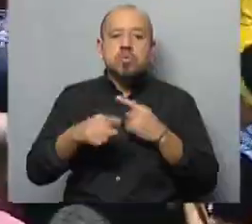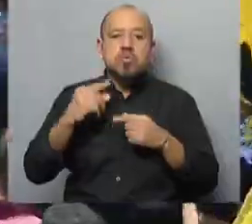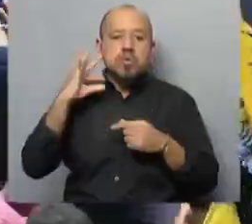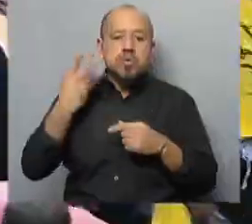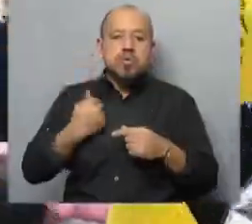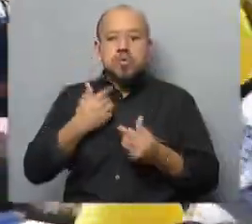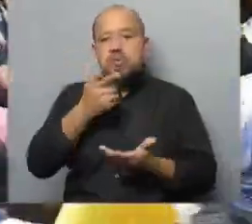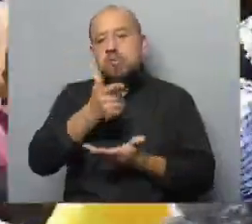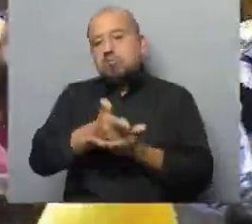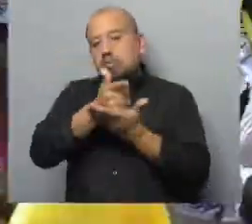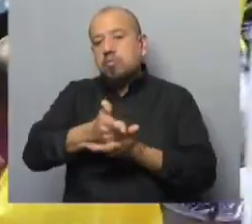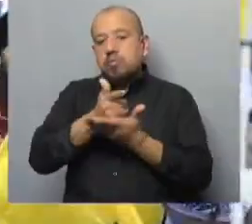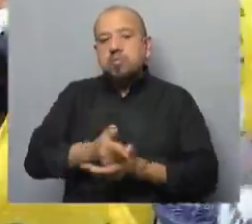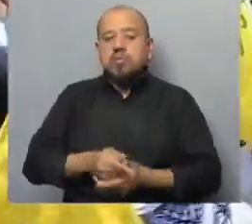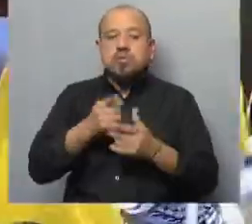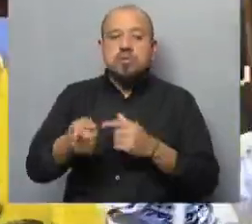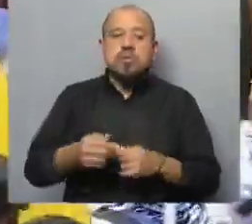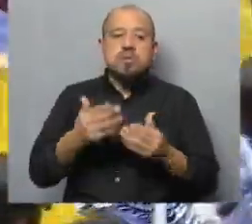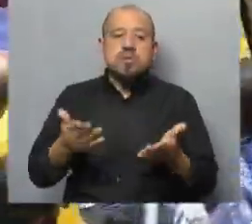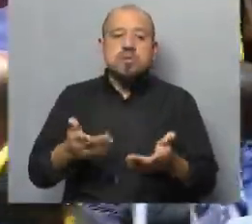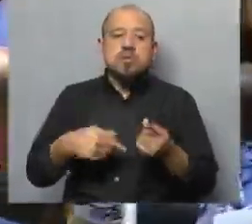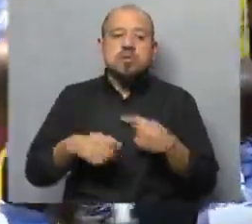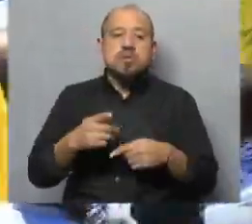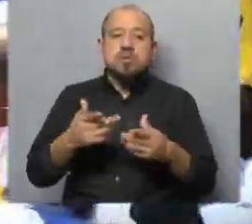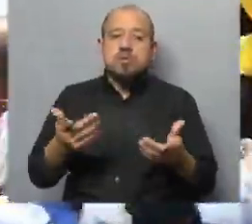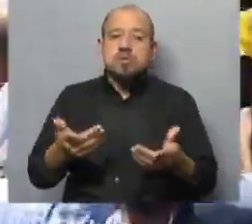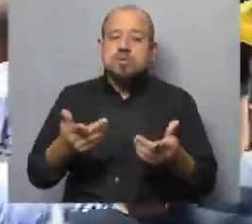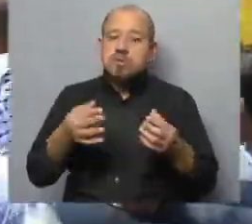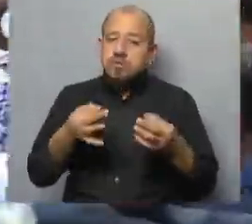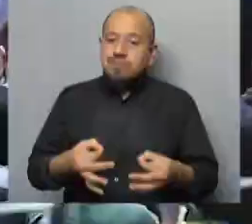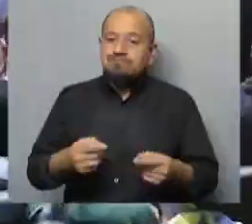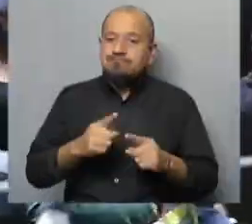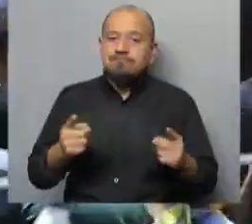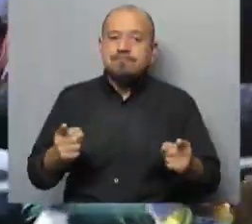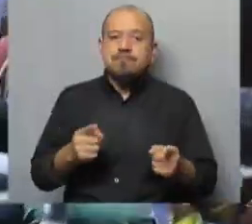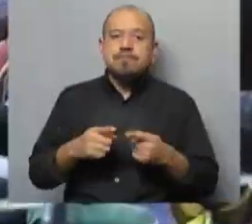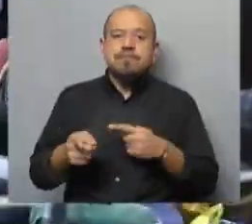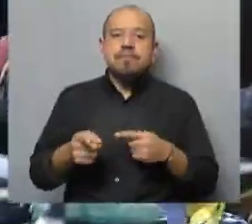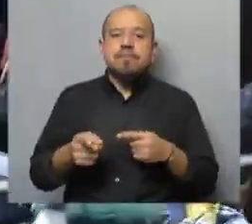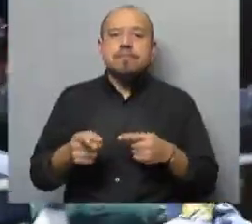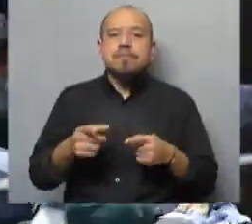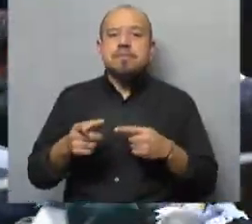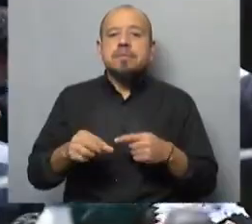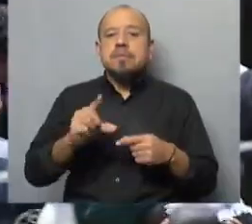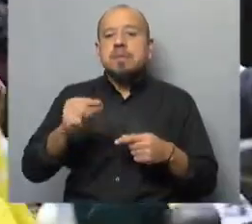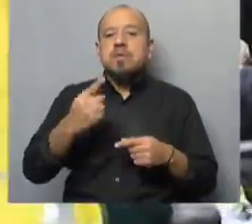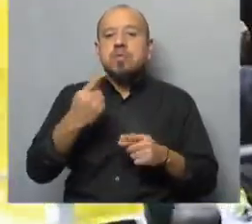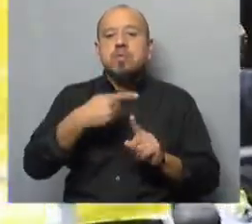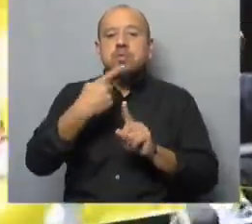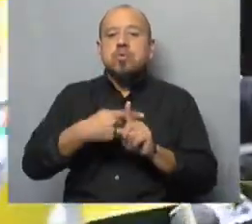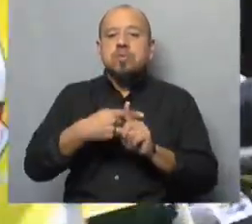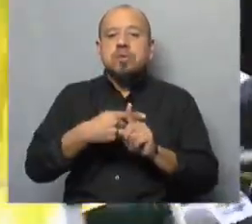disparó contra los uniformados y éstos respondieron el fuego aunque la versión no fue confirmada el hecho ocurre a poco más de un mes del asesinato